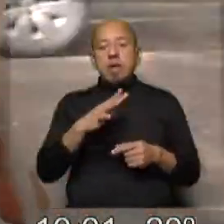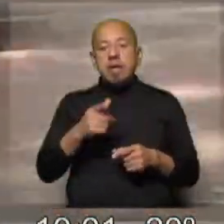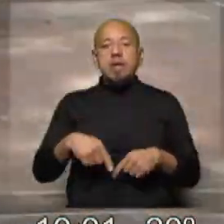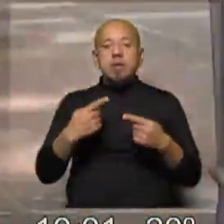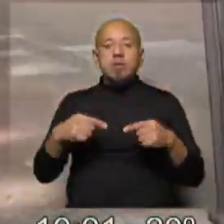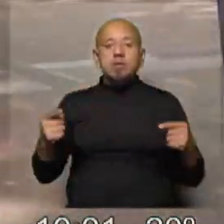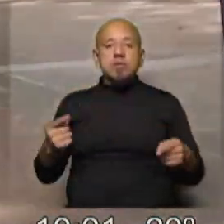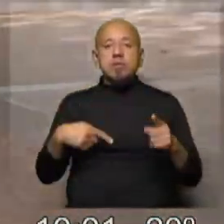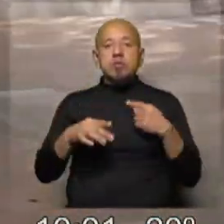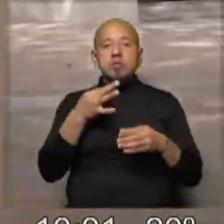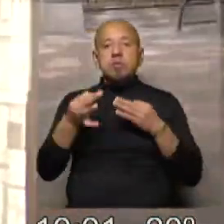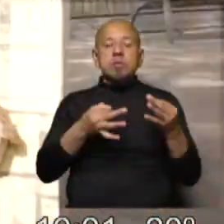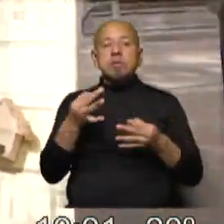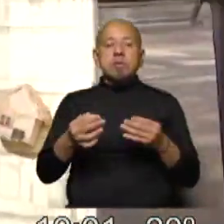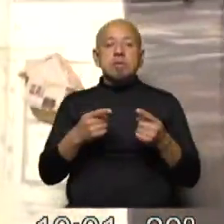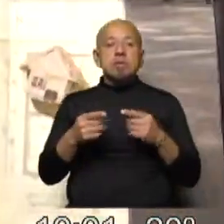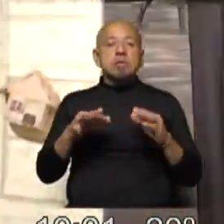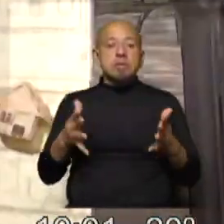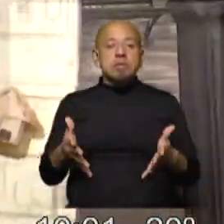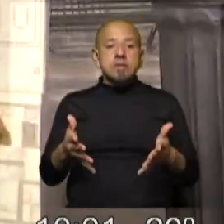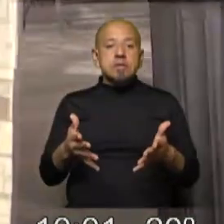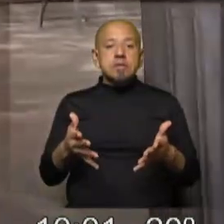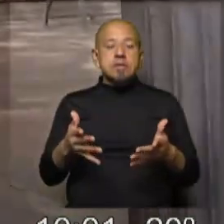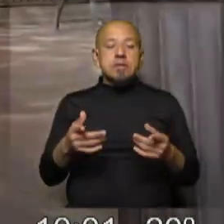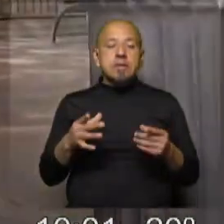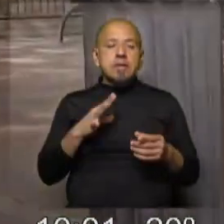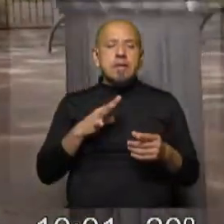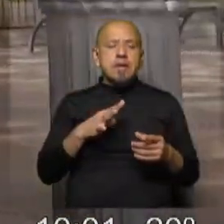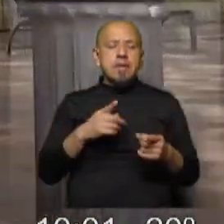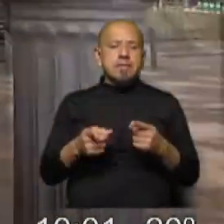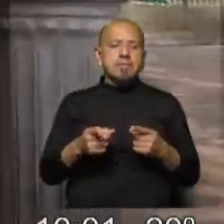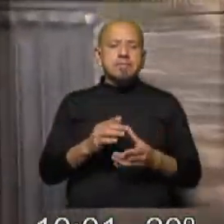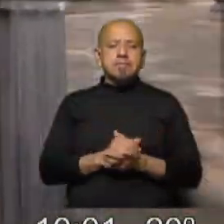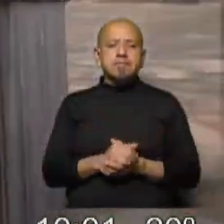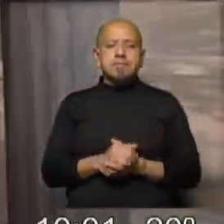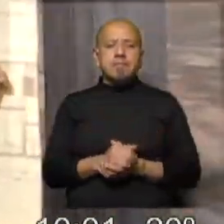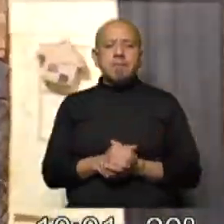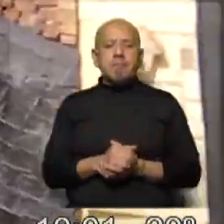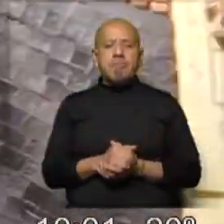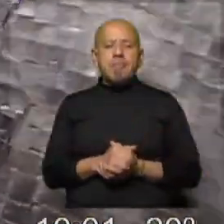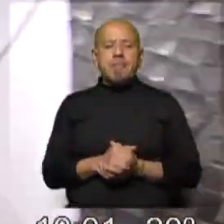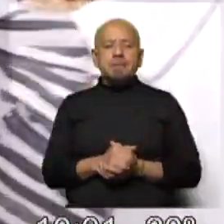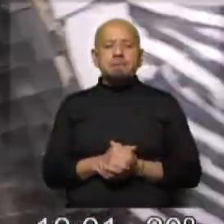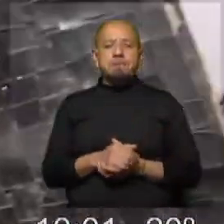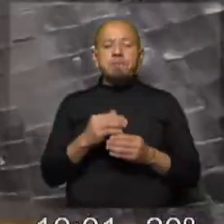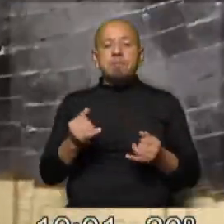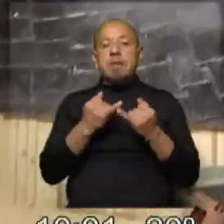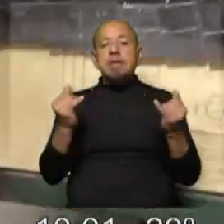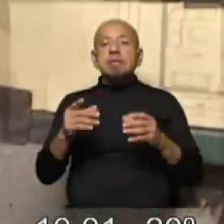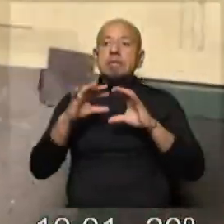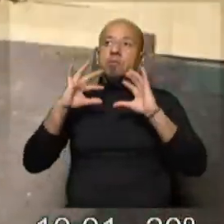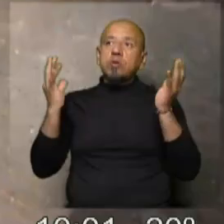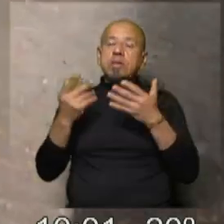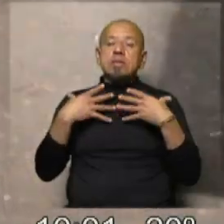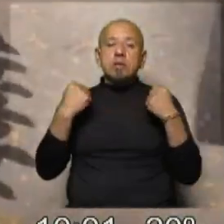no expliqué, claro, no expliqué qué estoy haciendo acá. A ver, Mariano. Hoy acá, a propósito del Día Mundial de la Salud